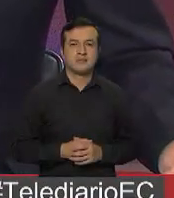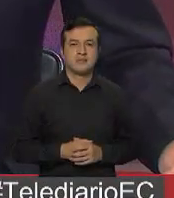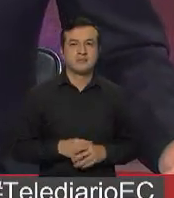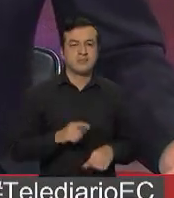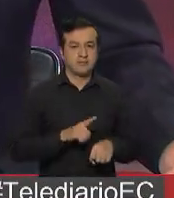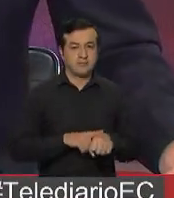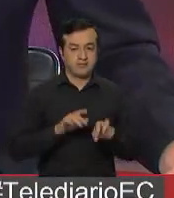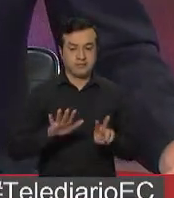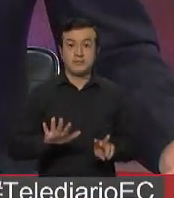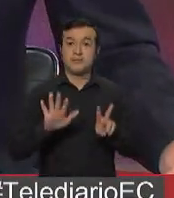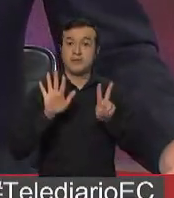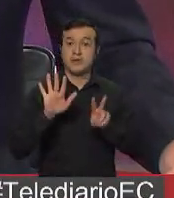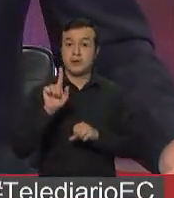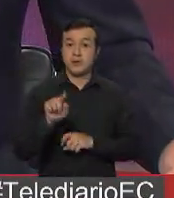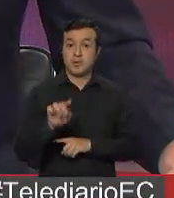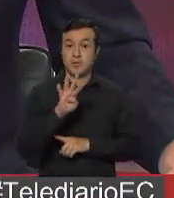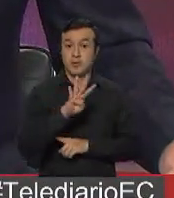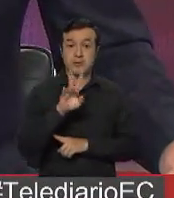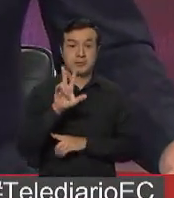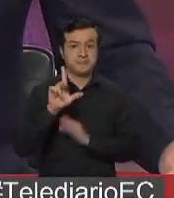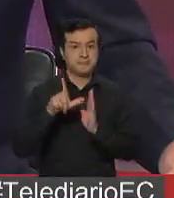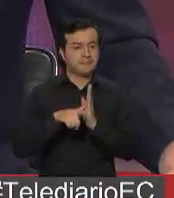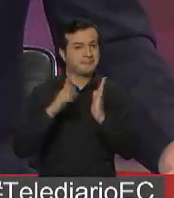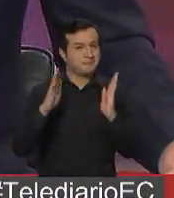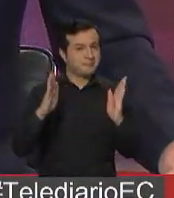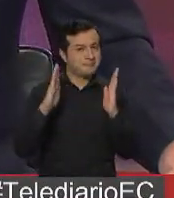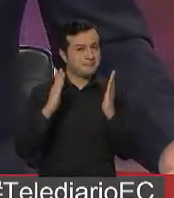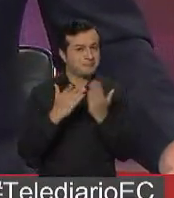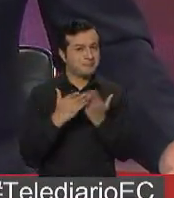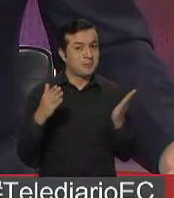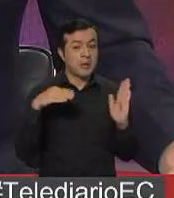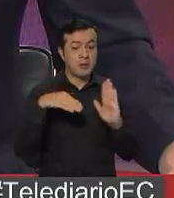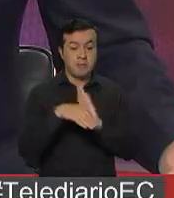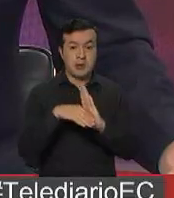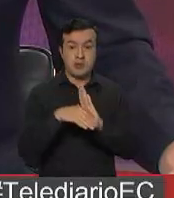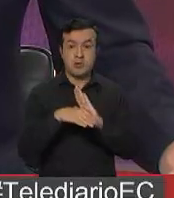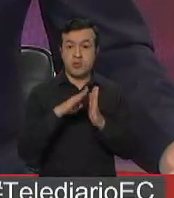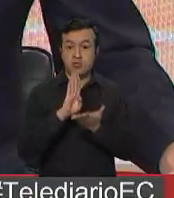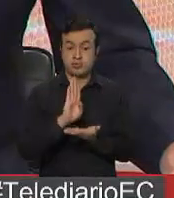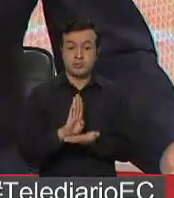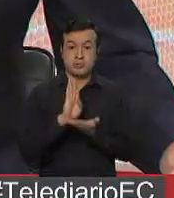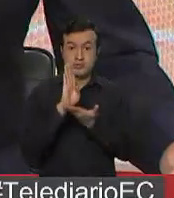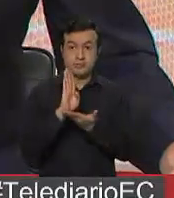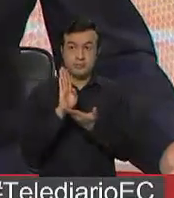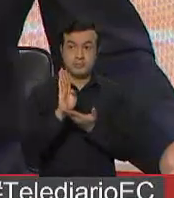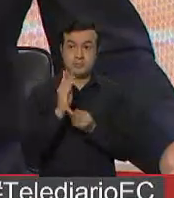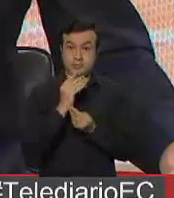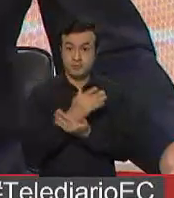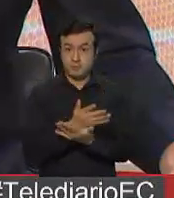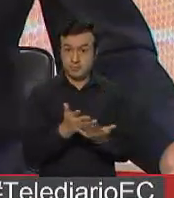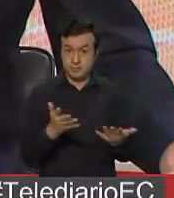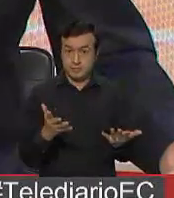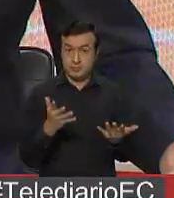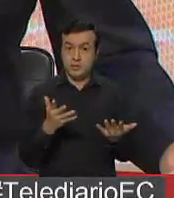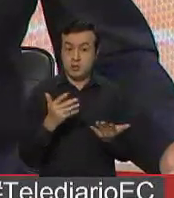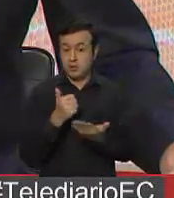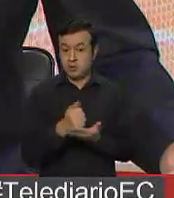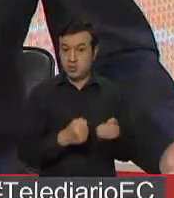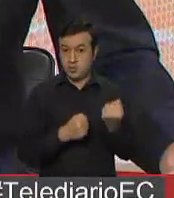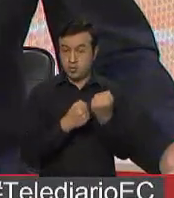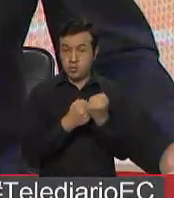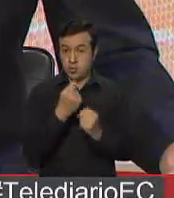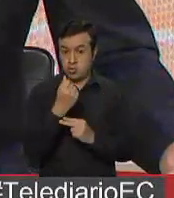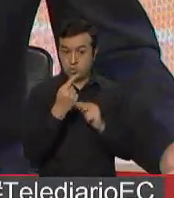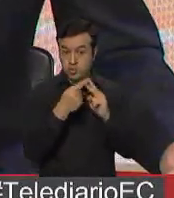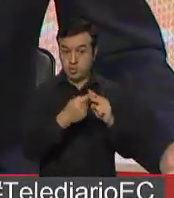Siete de la mañana, 43 minutos. Preste atención. El Banco del Instituto Ecuatoriano de Seguridad Social activó soluciones para el pago